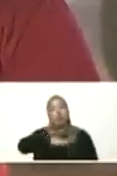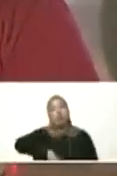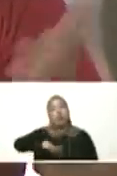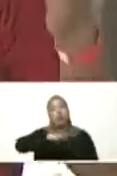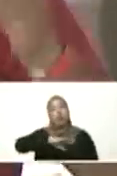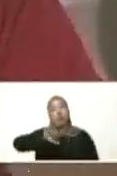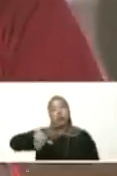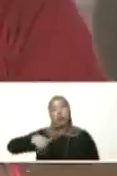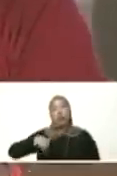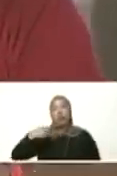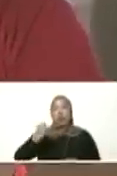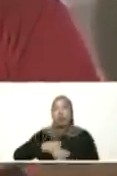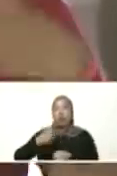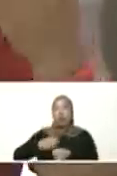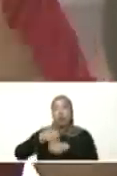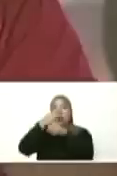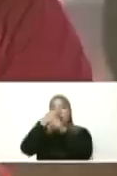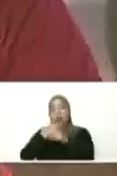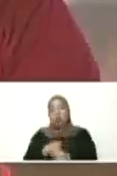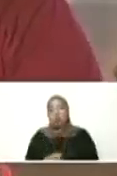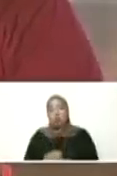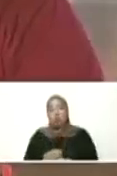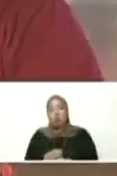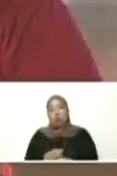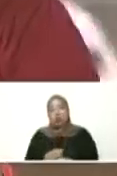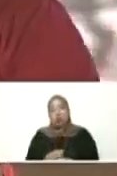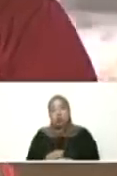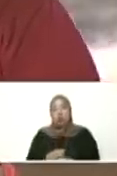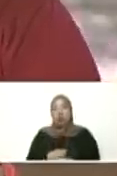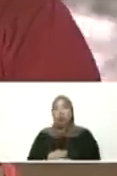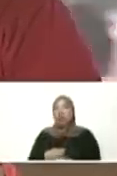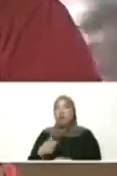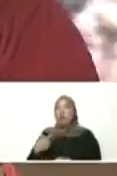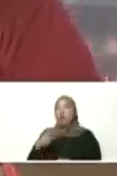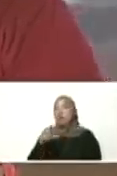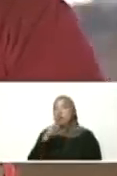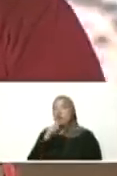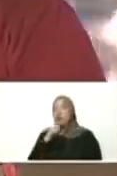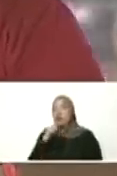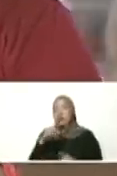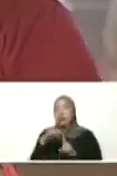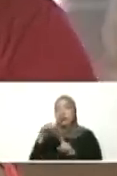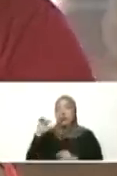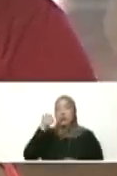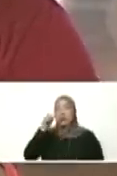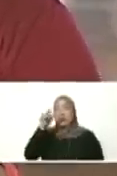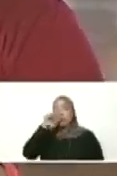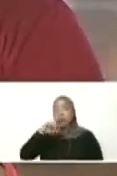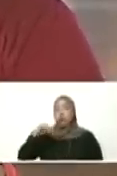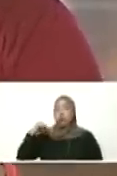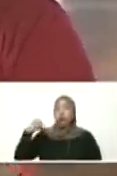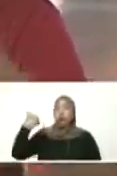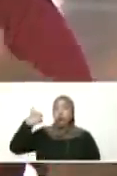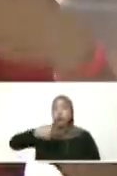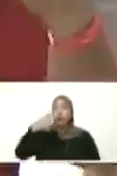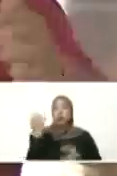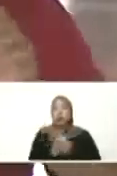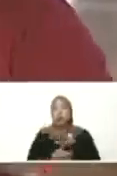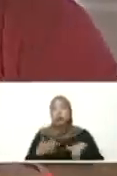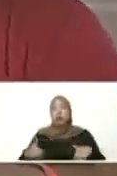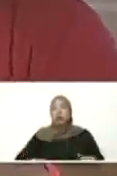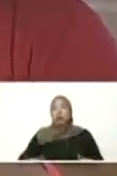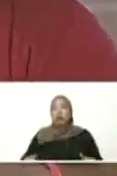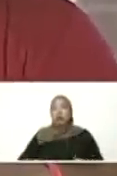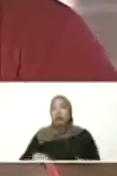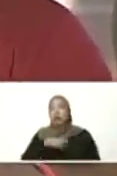pueblo, hemos estado esperando, presidente, hemos estado allí, nosotros pasamos toda esta década, todos los traumas que se vivieron, bueno, la